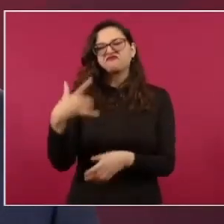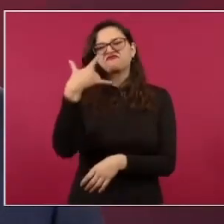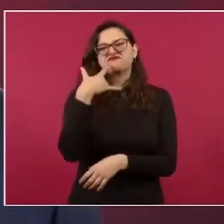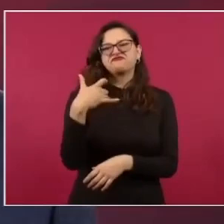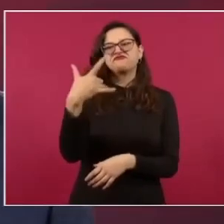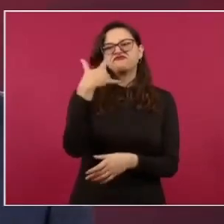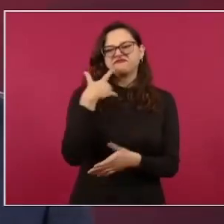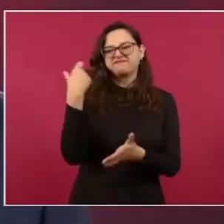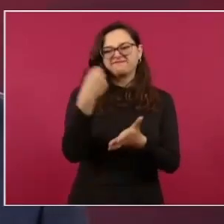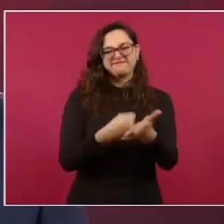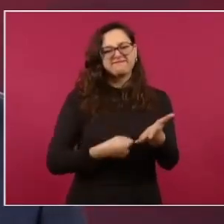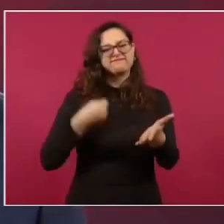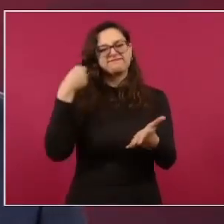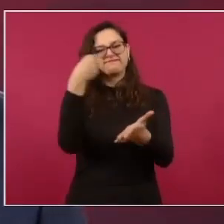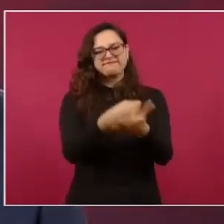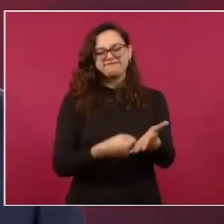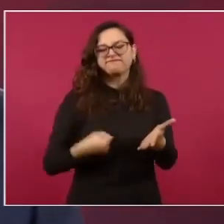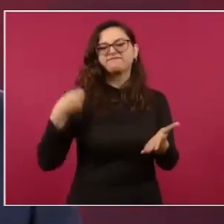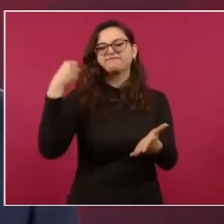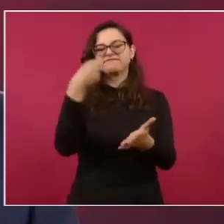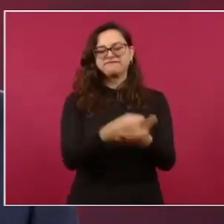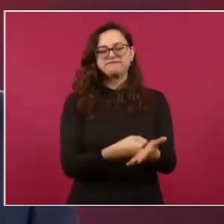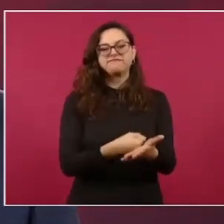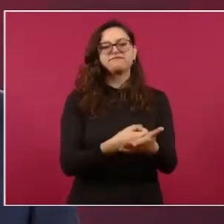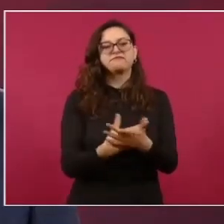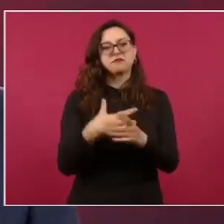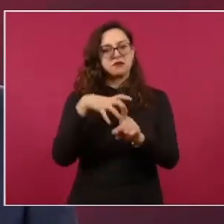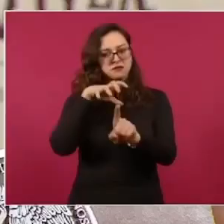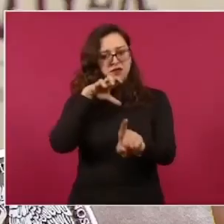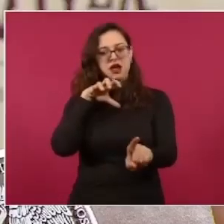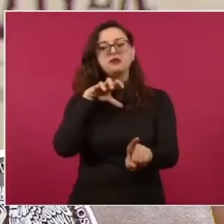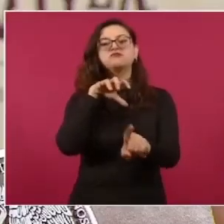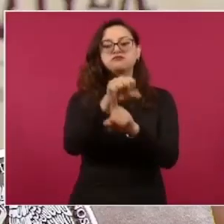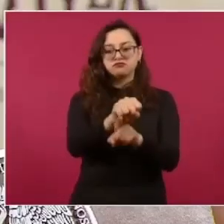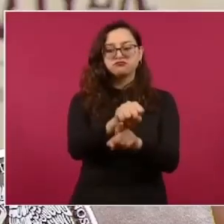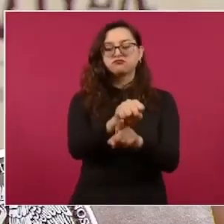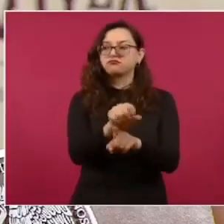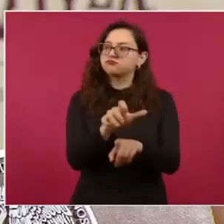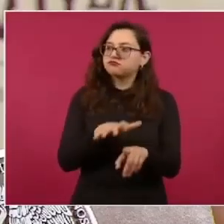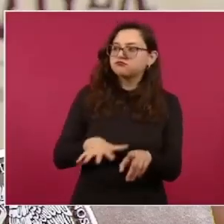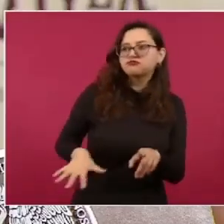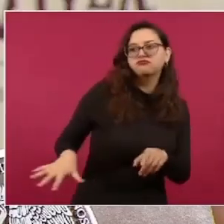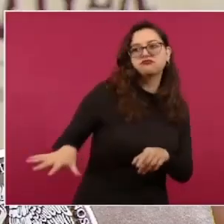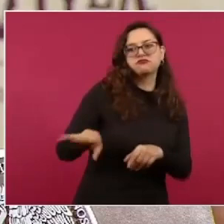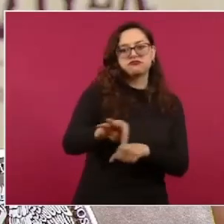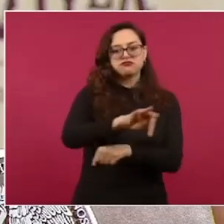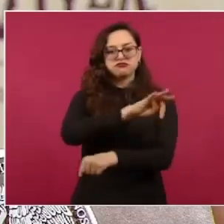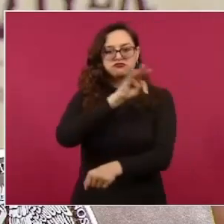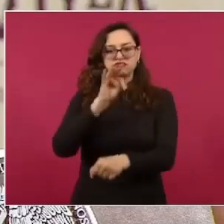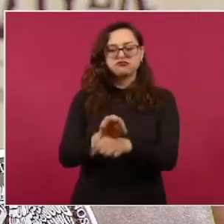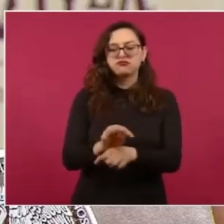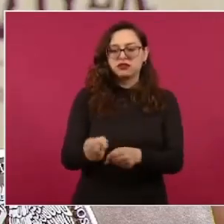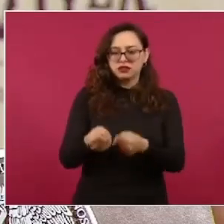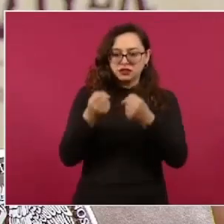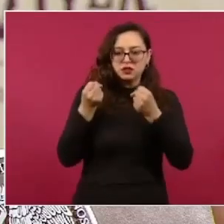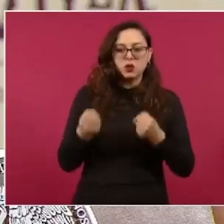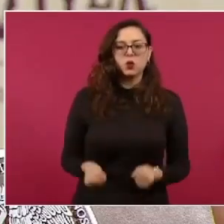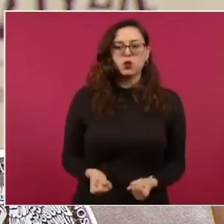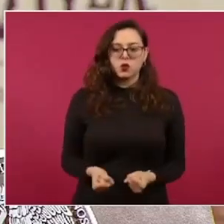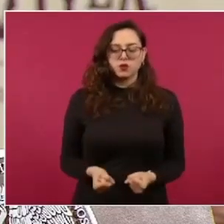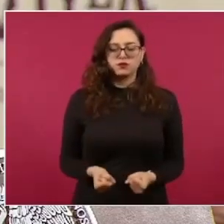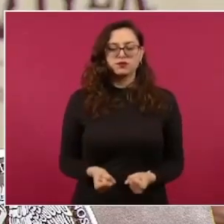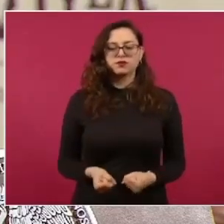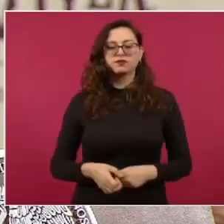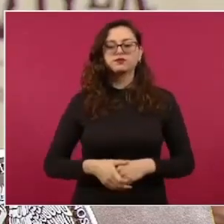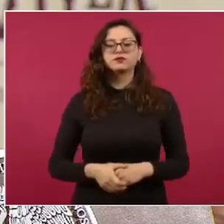reto más importante del movimiento obrero: dotar de seguridad social a la ciudadanía.